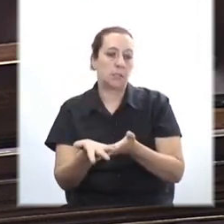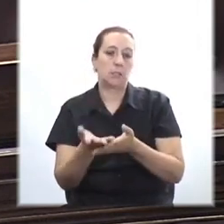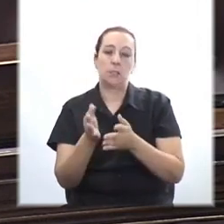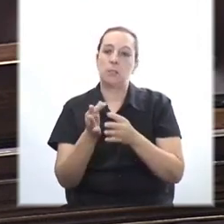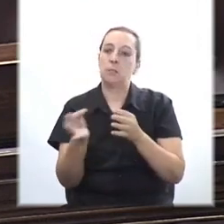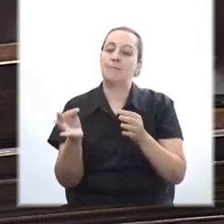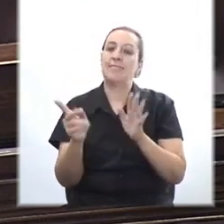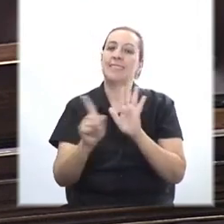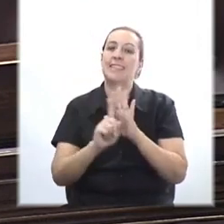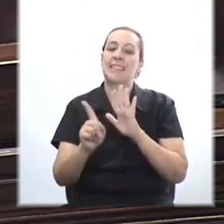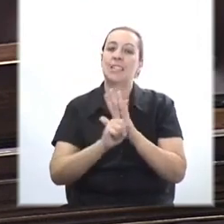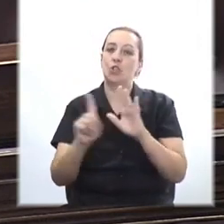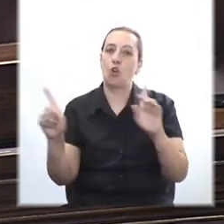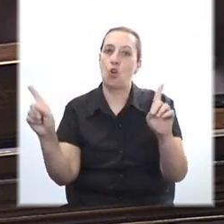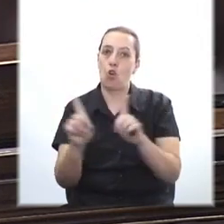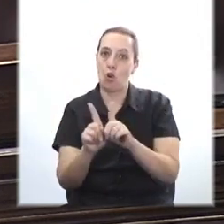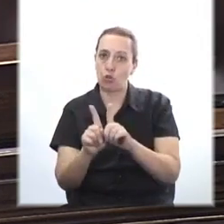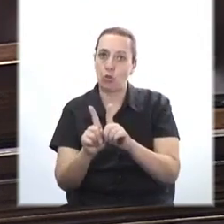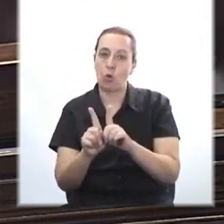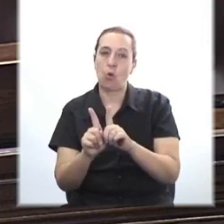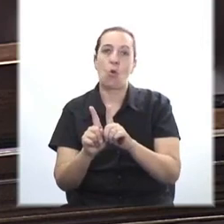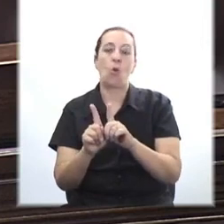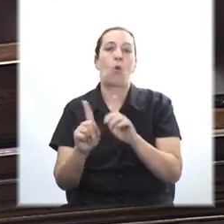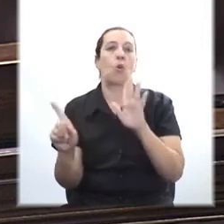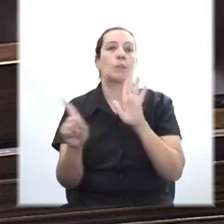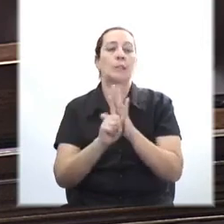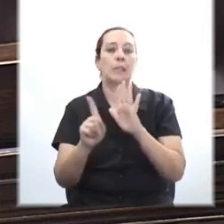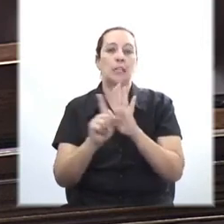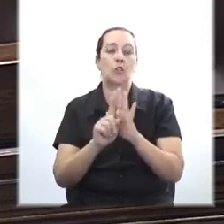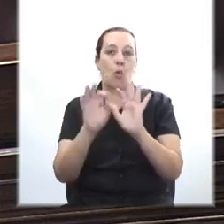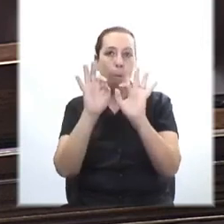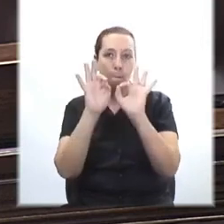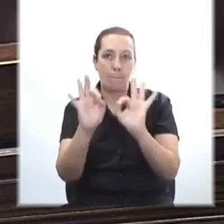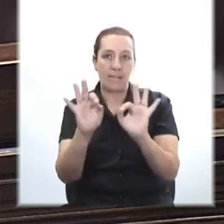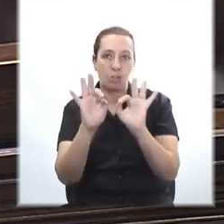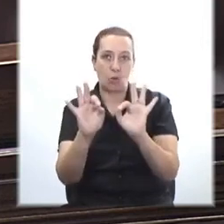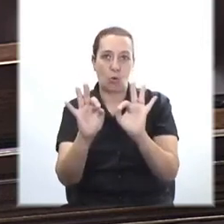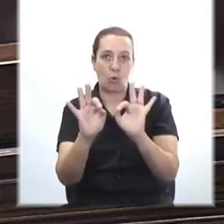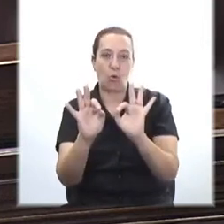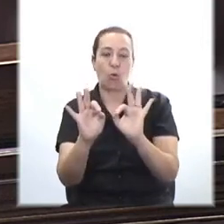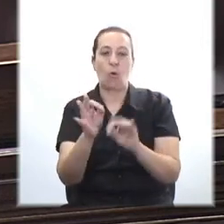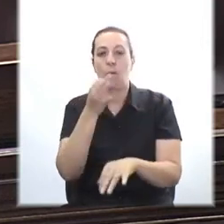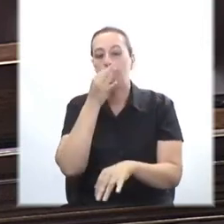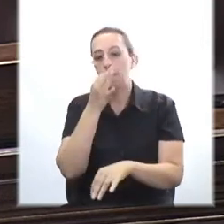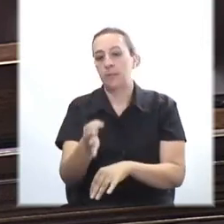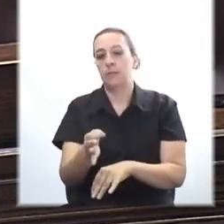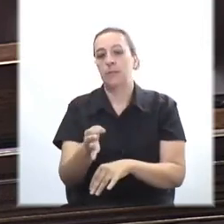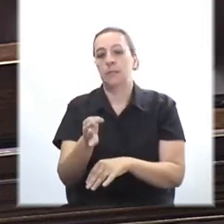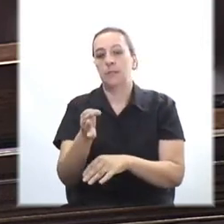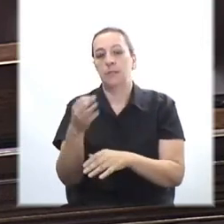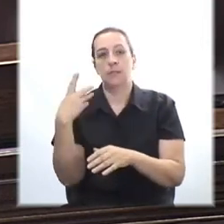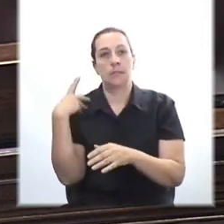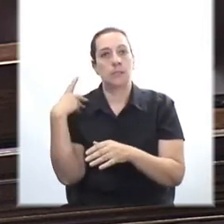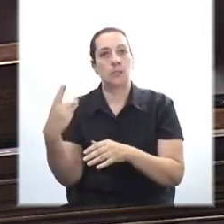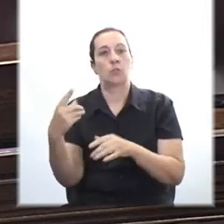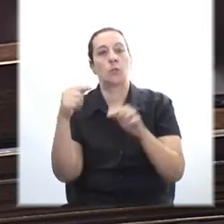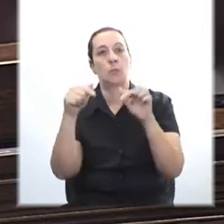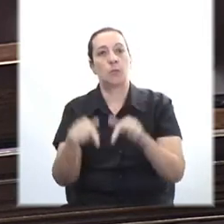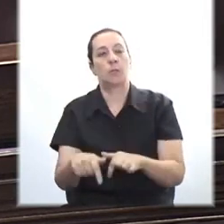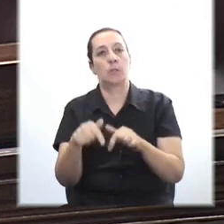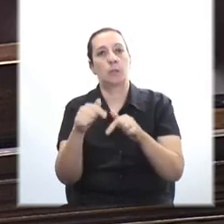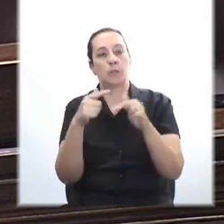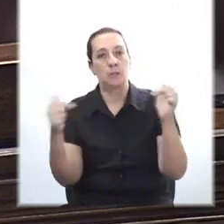decreto corto, es un decreto muy completo, en el cual se establece que la dirección para este tipo de